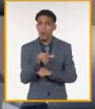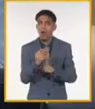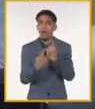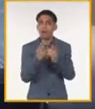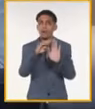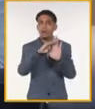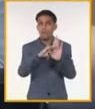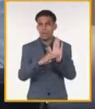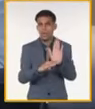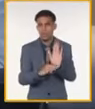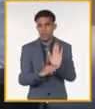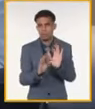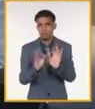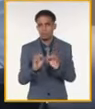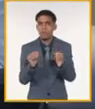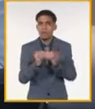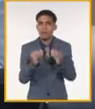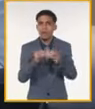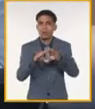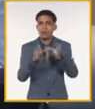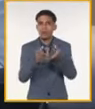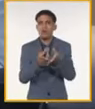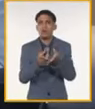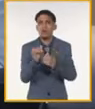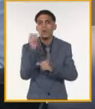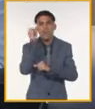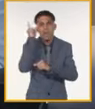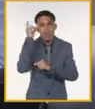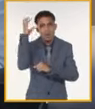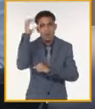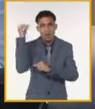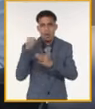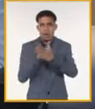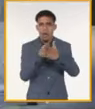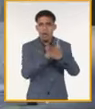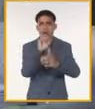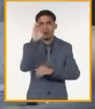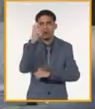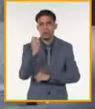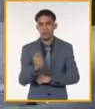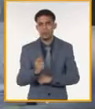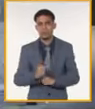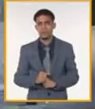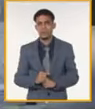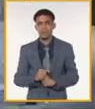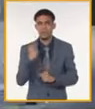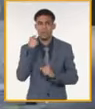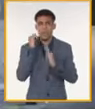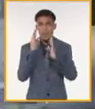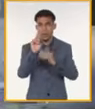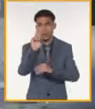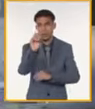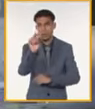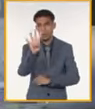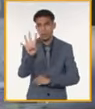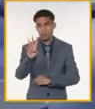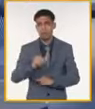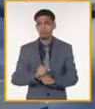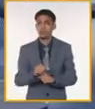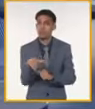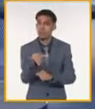adoptadas como parte de las proyecciones del gobierno para corregir distorsiones y reimpulsar la economía en el año 2024 al mismo